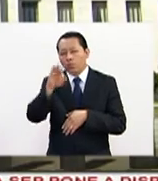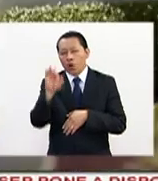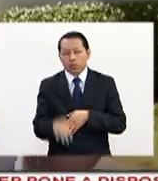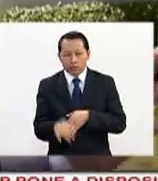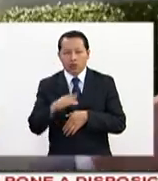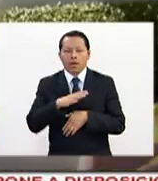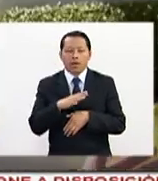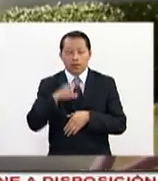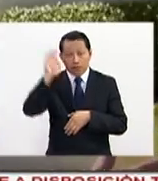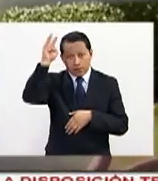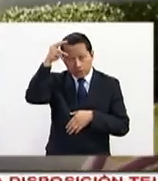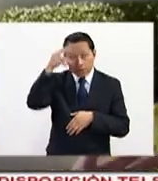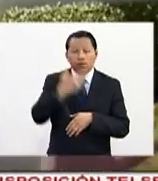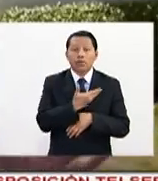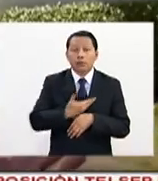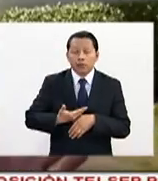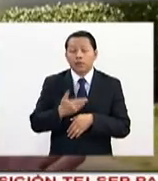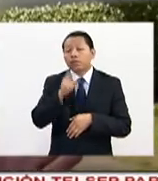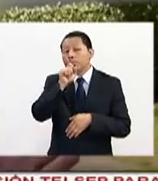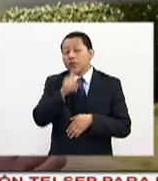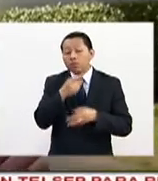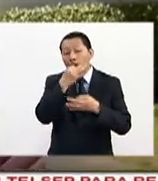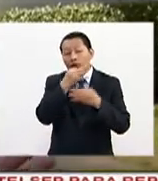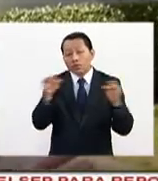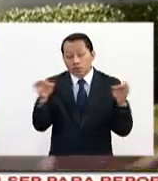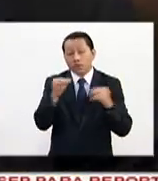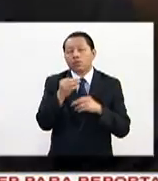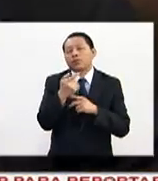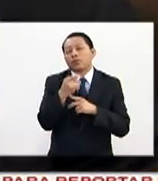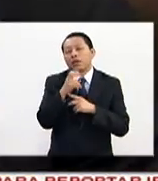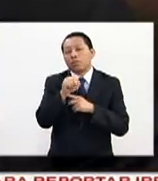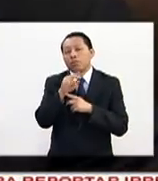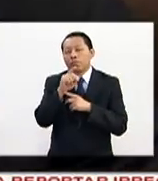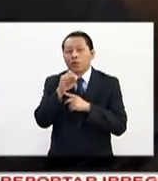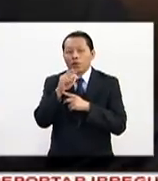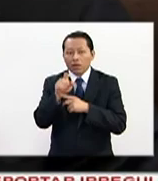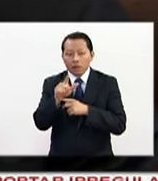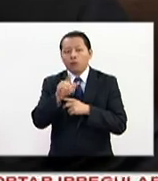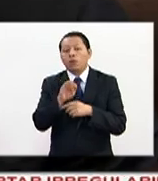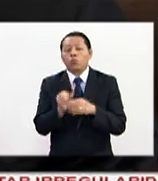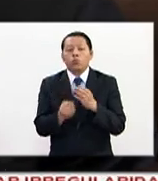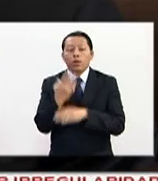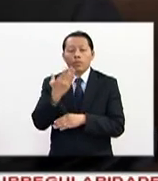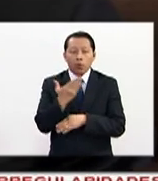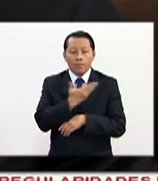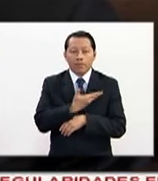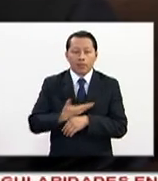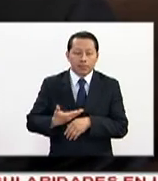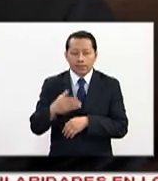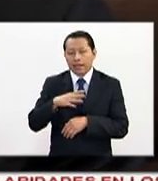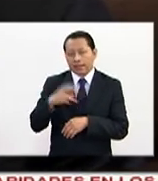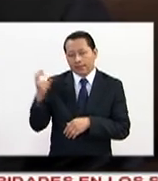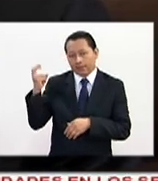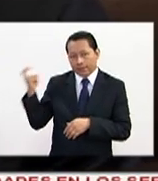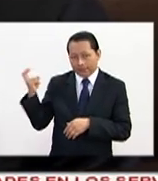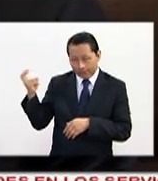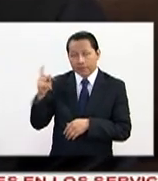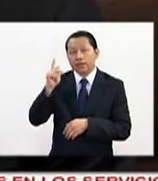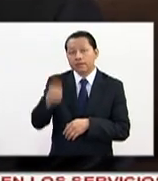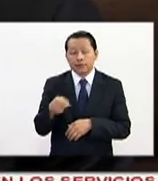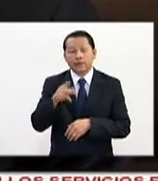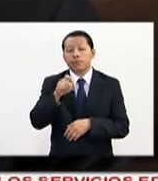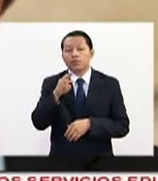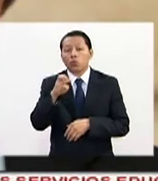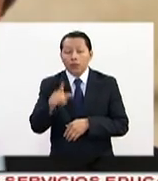1.25%, el mandatario de los Estados Unidos, Donald Trump, anunció que Jerome Powell será el nuevo presidente del Banco Central del país. Powell